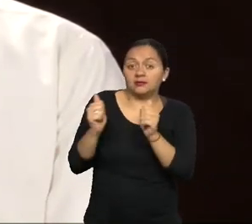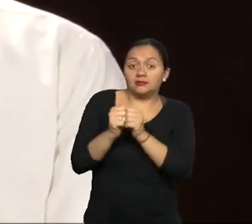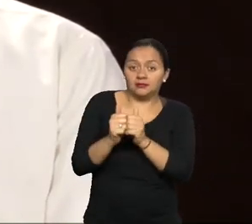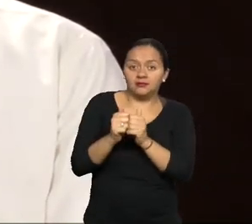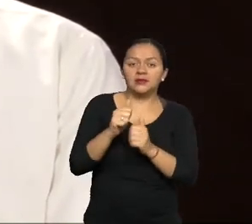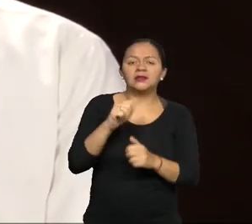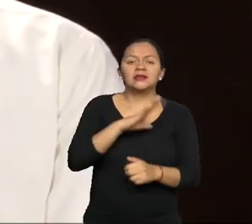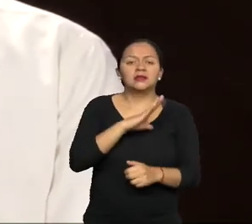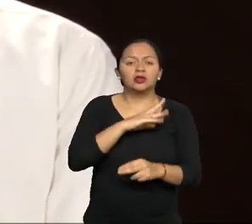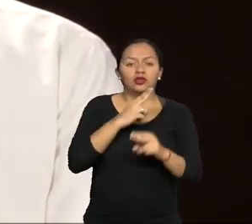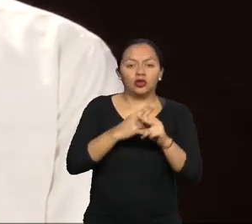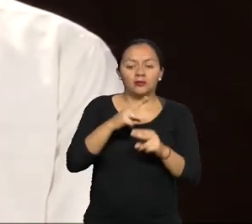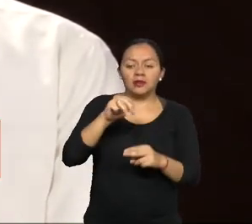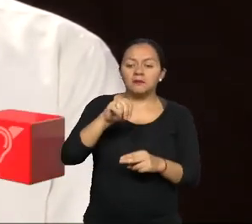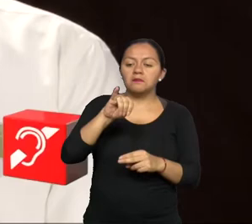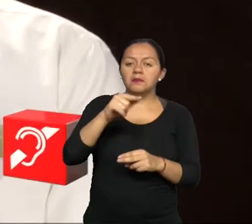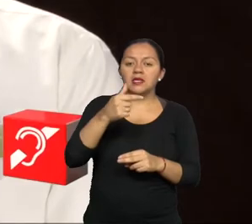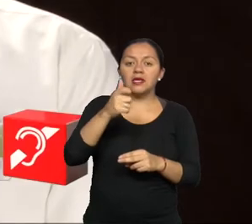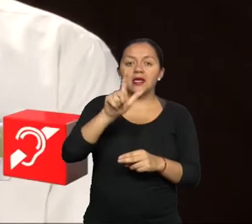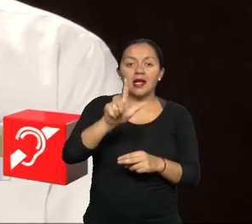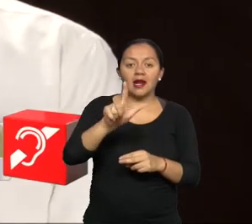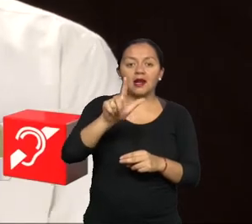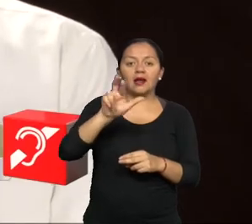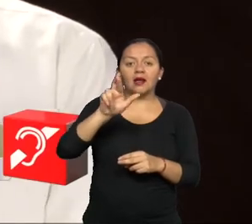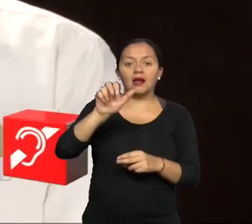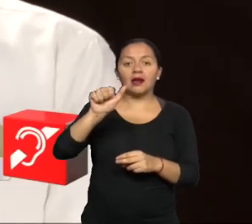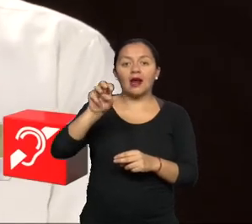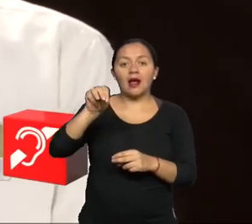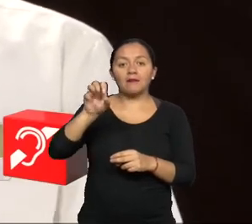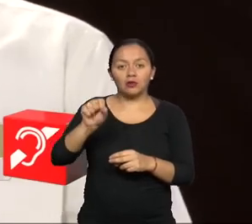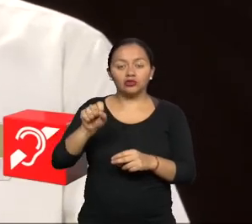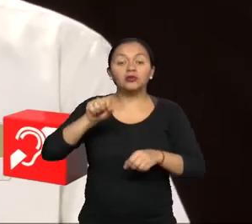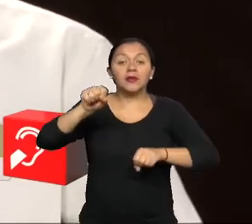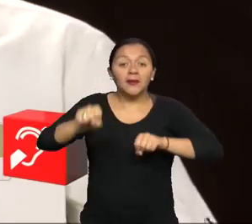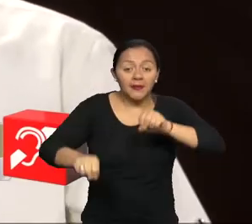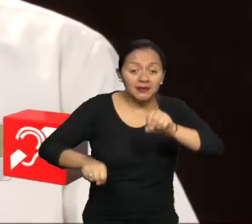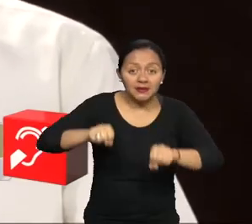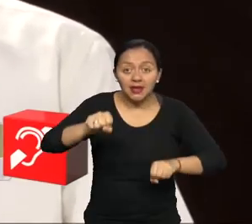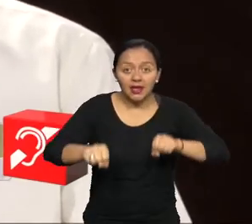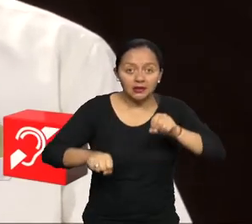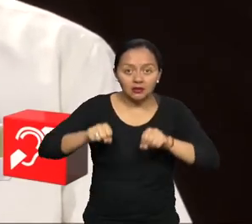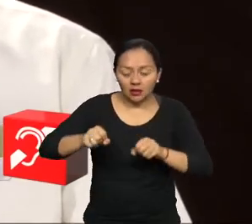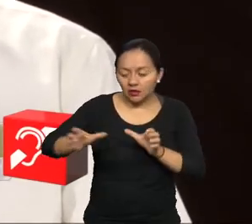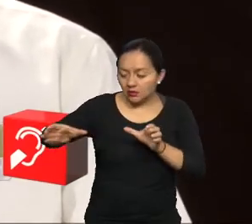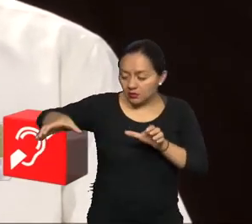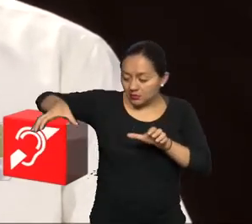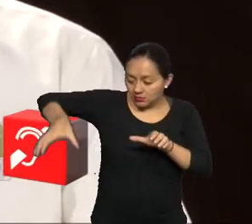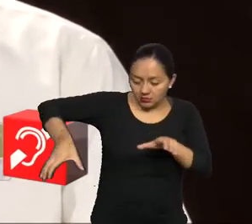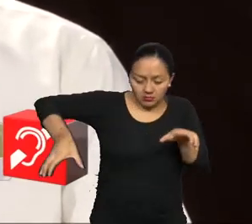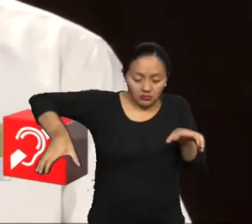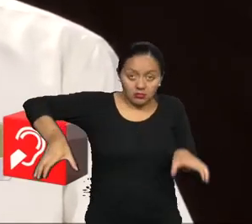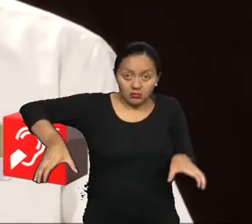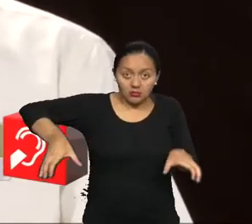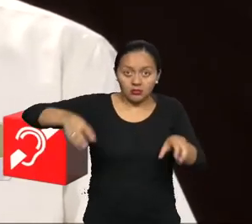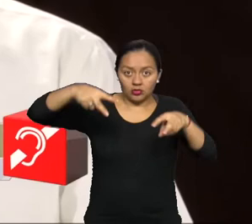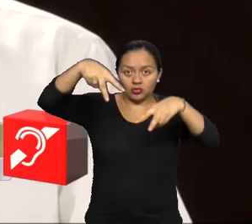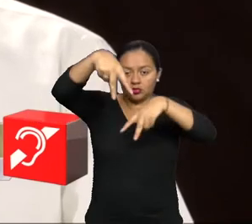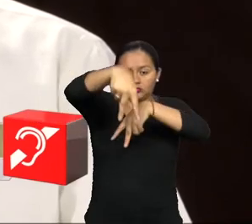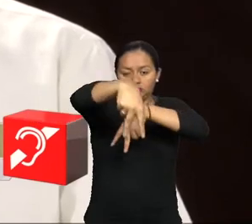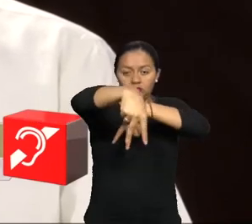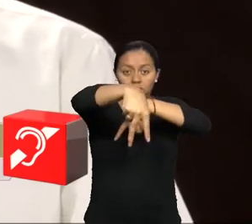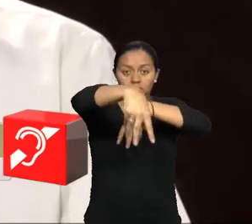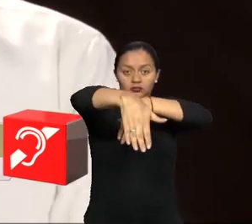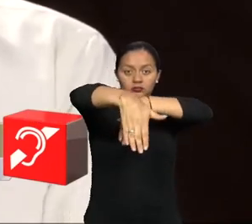como seis años empezamos con unas bicicletas paralelas. Es decir, dos adosadas, es un coche, prácticamente un vehículo con cuatro ruedas, dos bicicletas